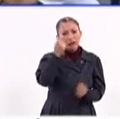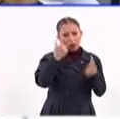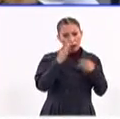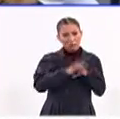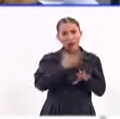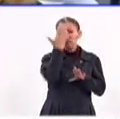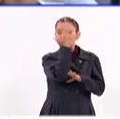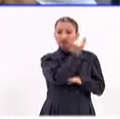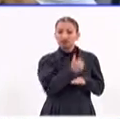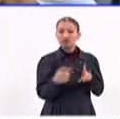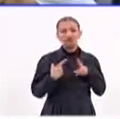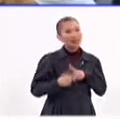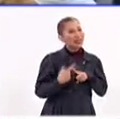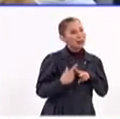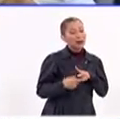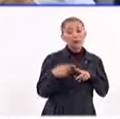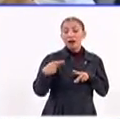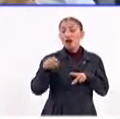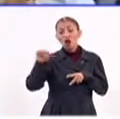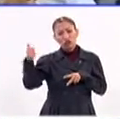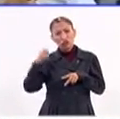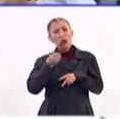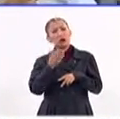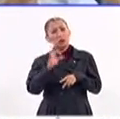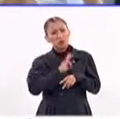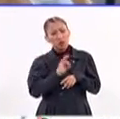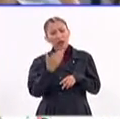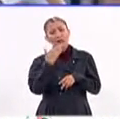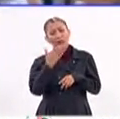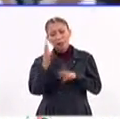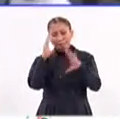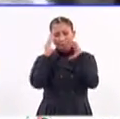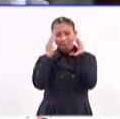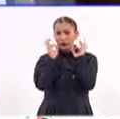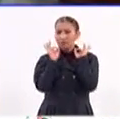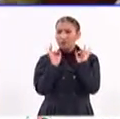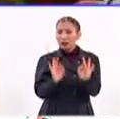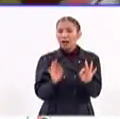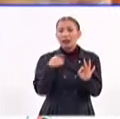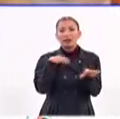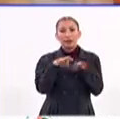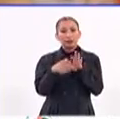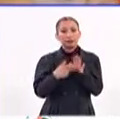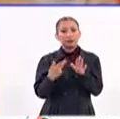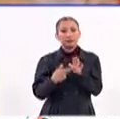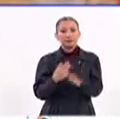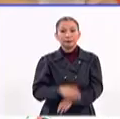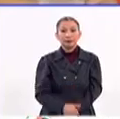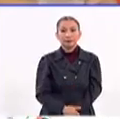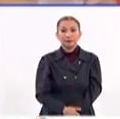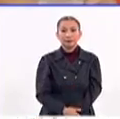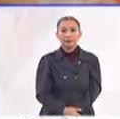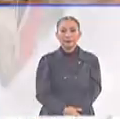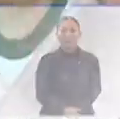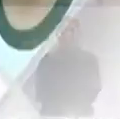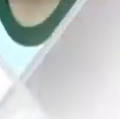tienen mayor habilidad para esta ciencia, pero cualquiera puede destacar con una pedagogía adecuada y trabajo constante.